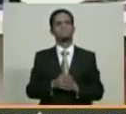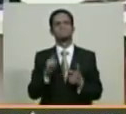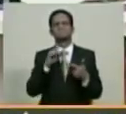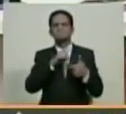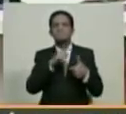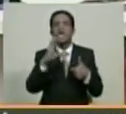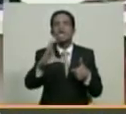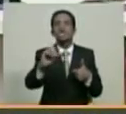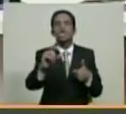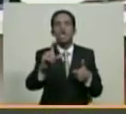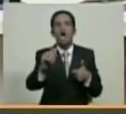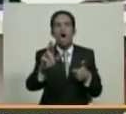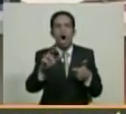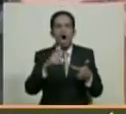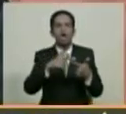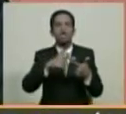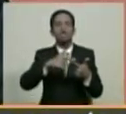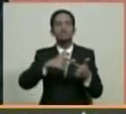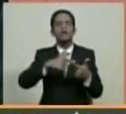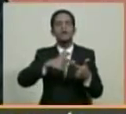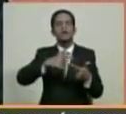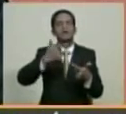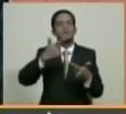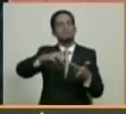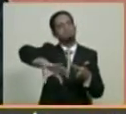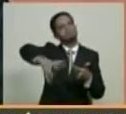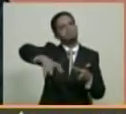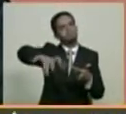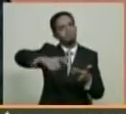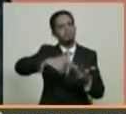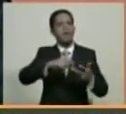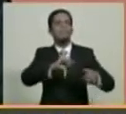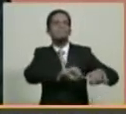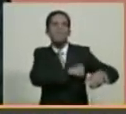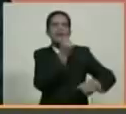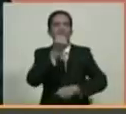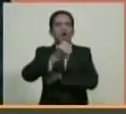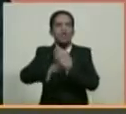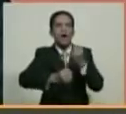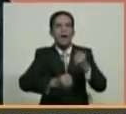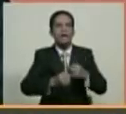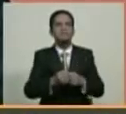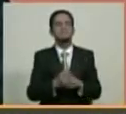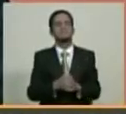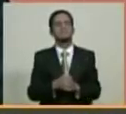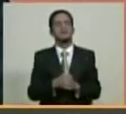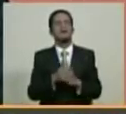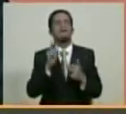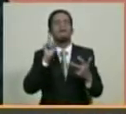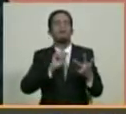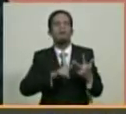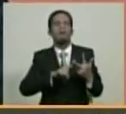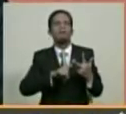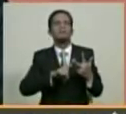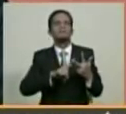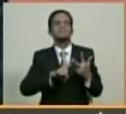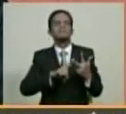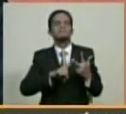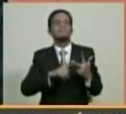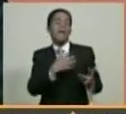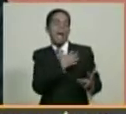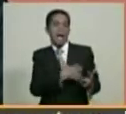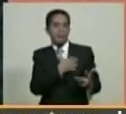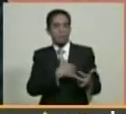cloro, el detergente en polvo, desodorante en distintas presentaciones, jabón en